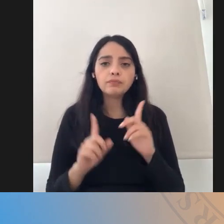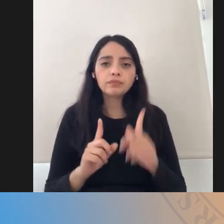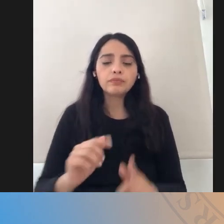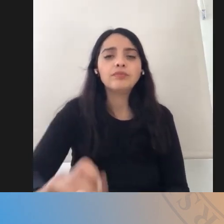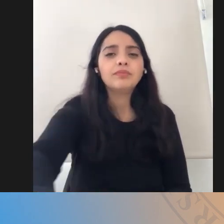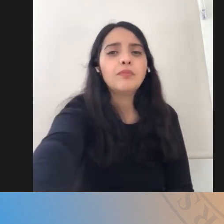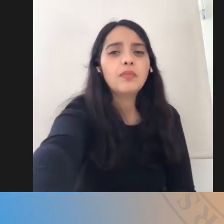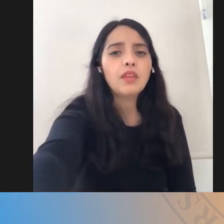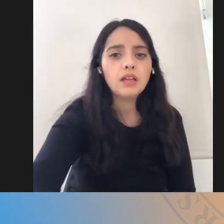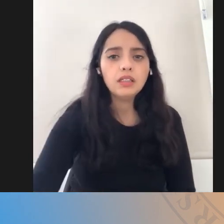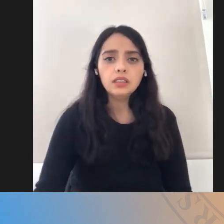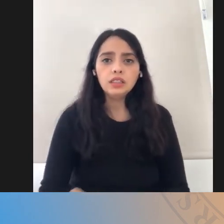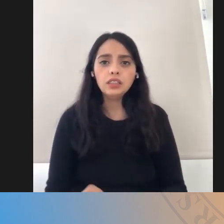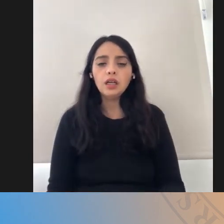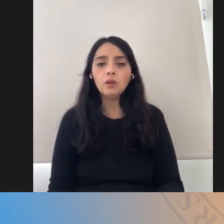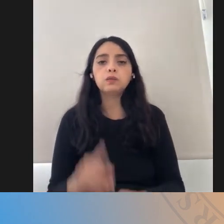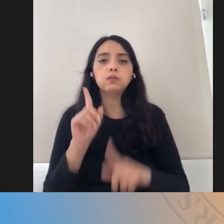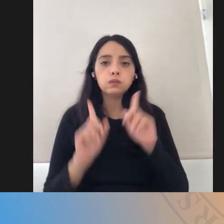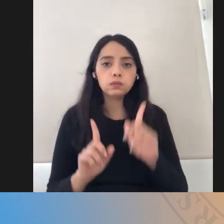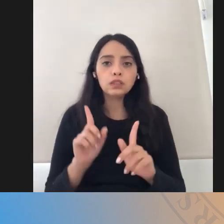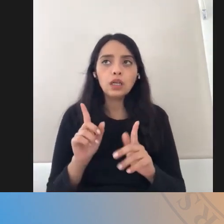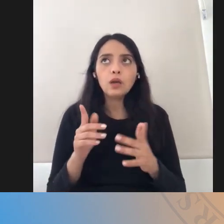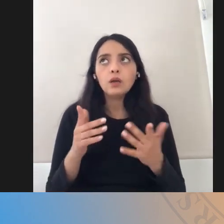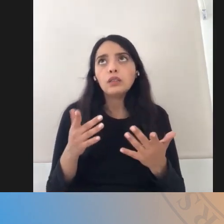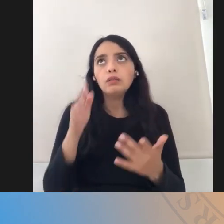formación unir estos dos